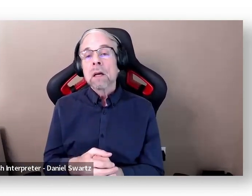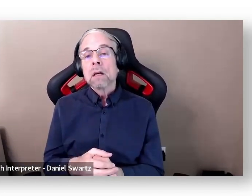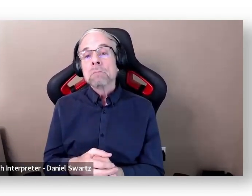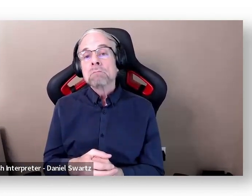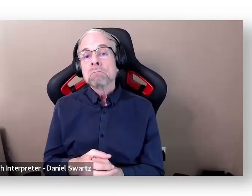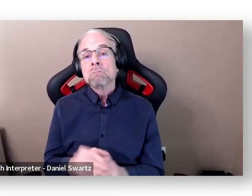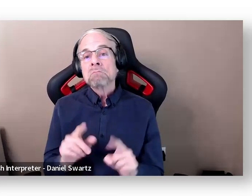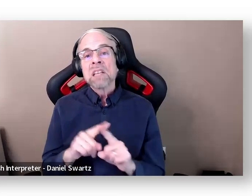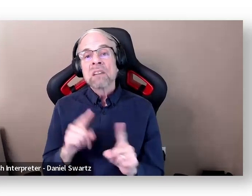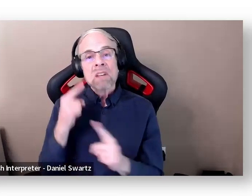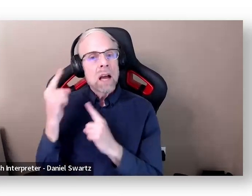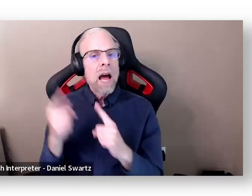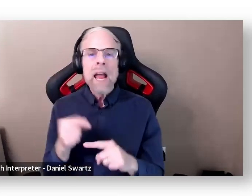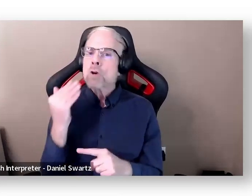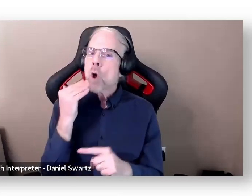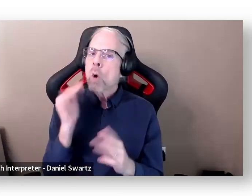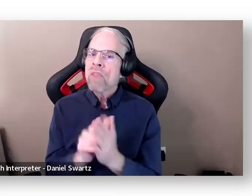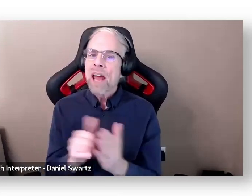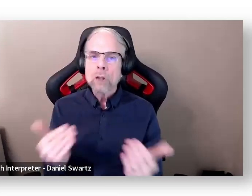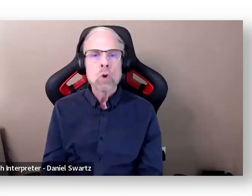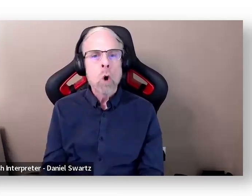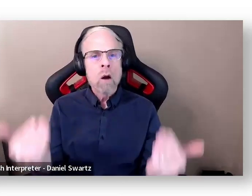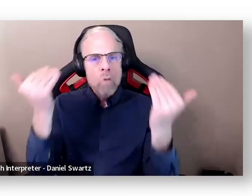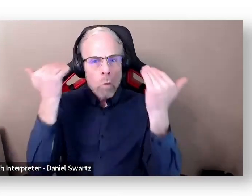Usted y su familia, adelante.